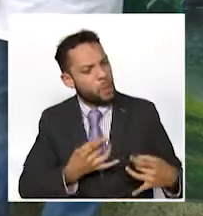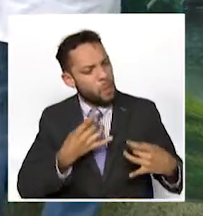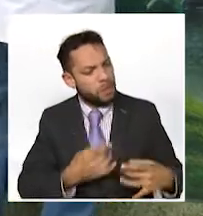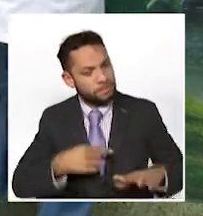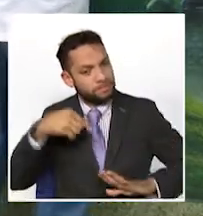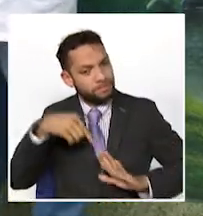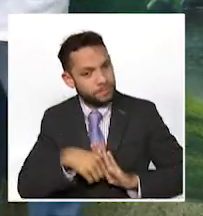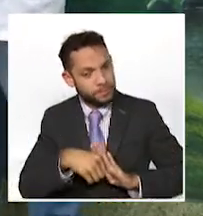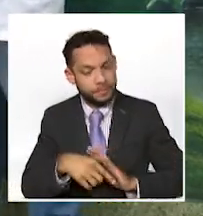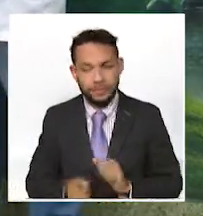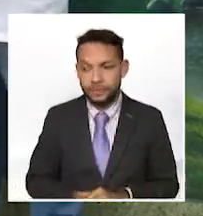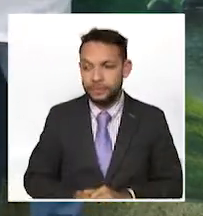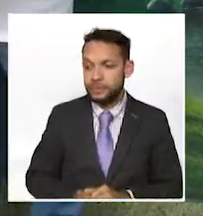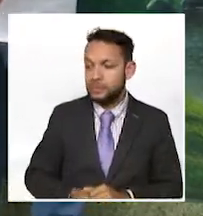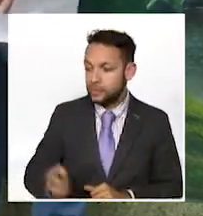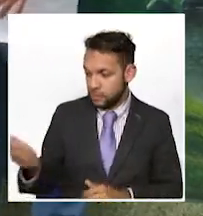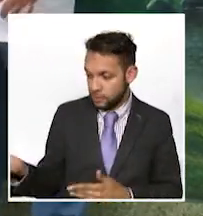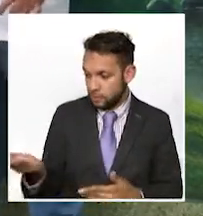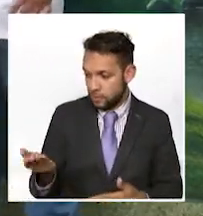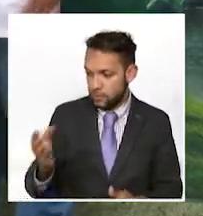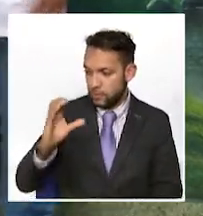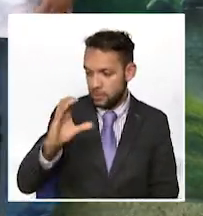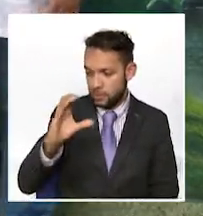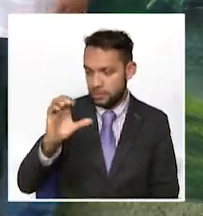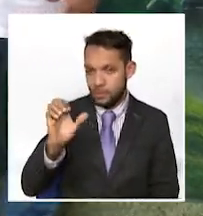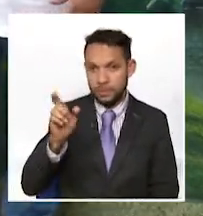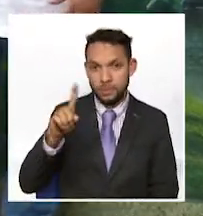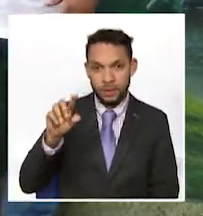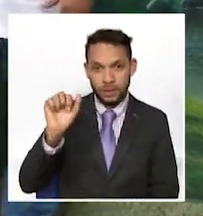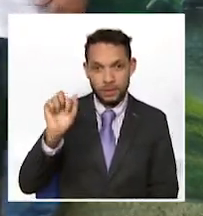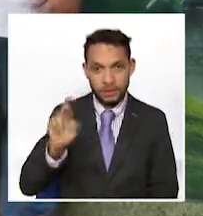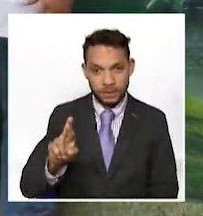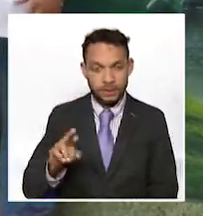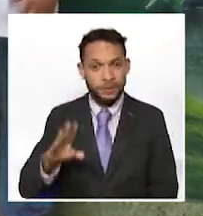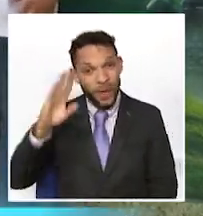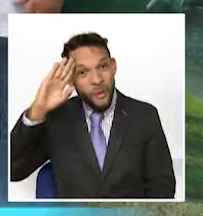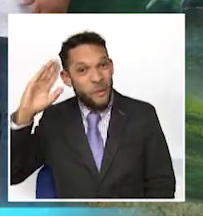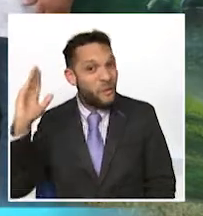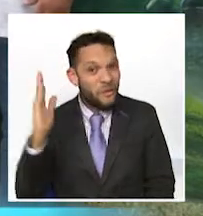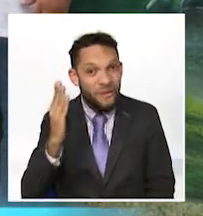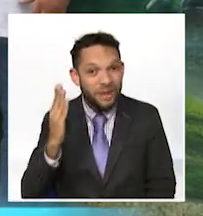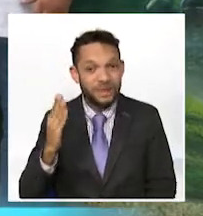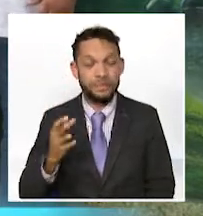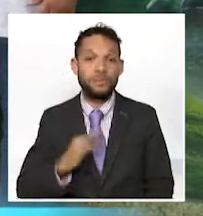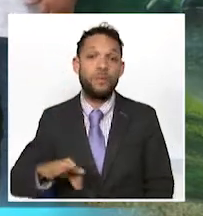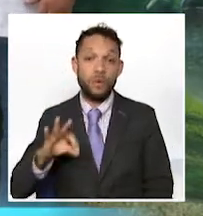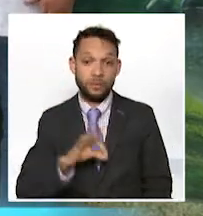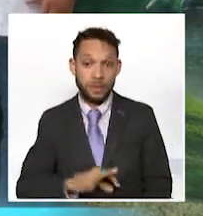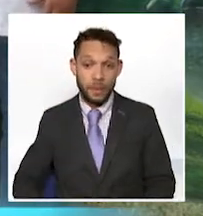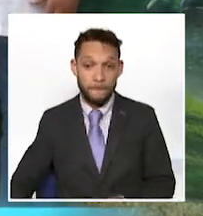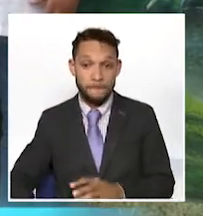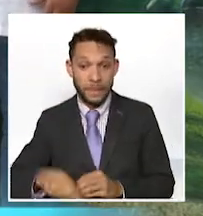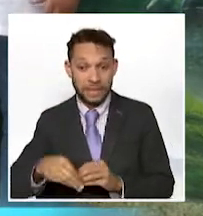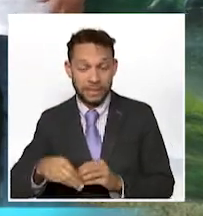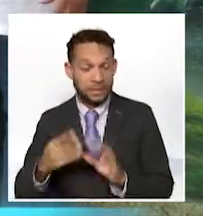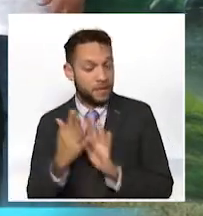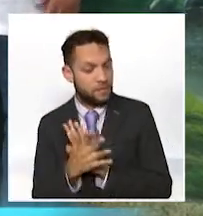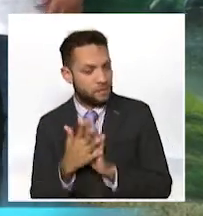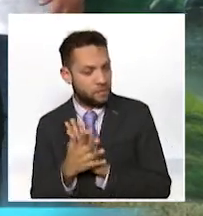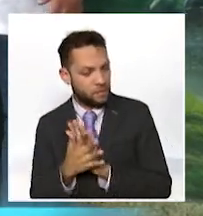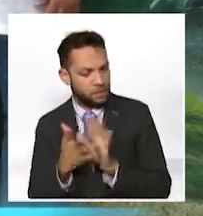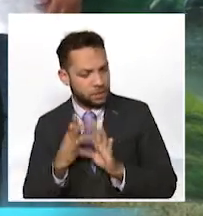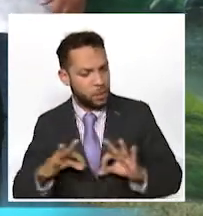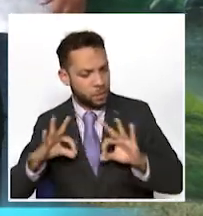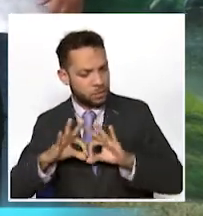Doctor César. Muy buenos días a todos. Complementando lo que el doctor Daniel decía, es muy